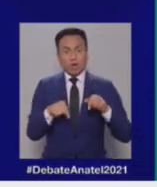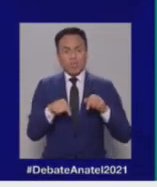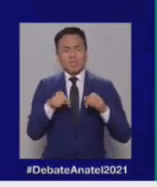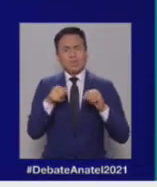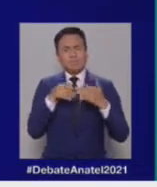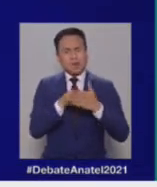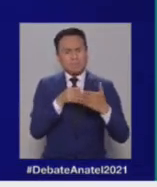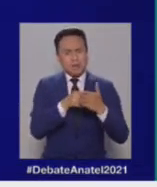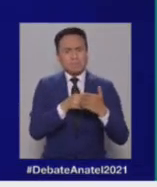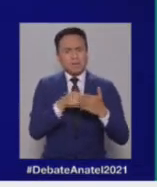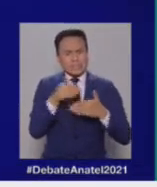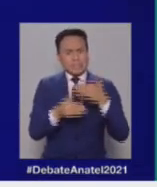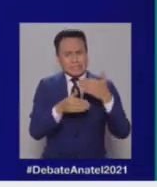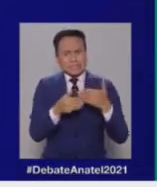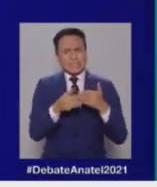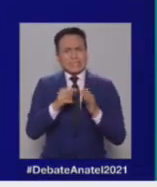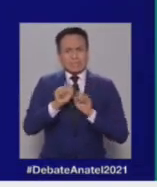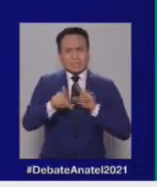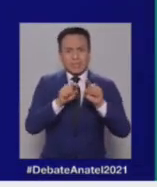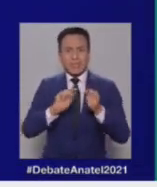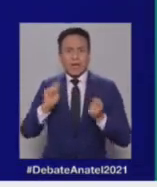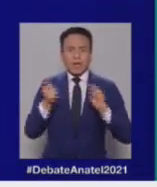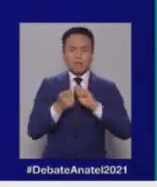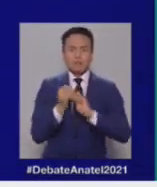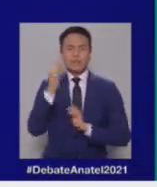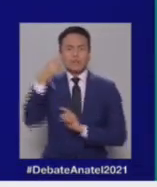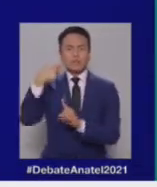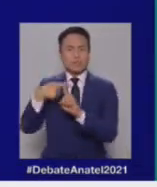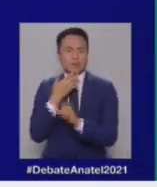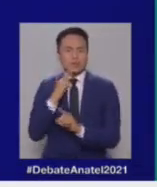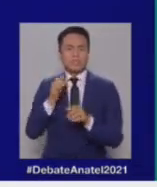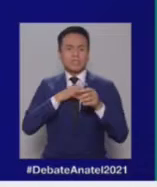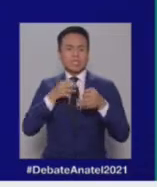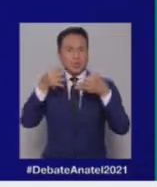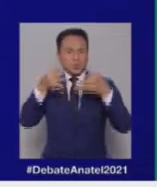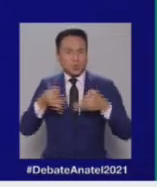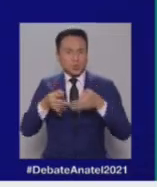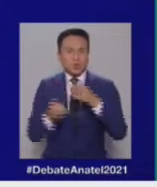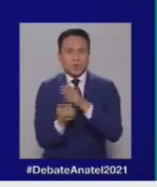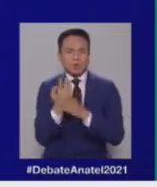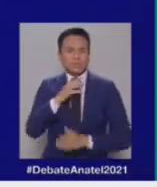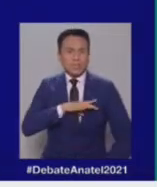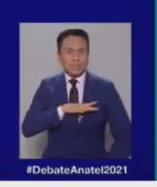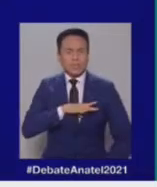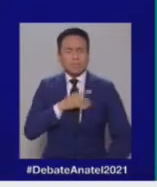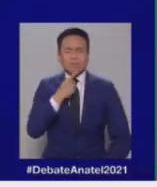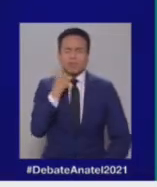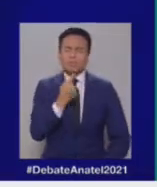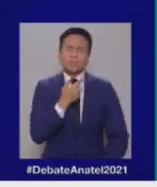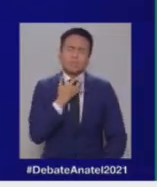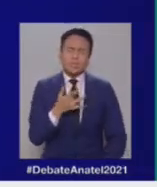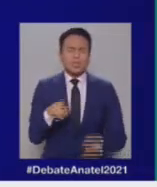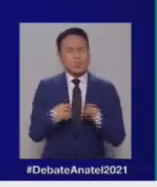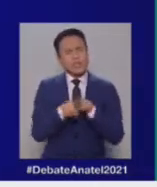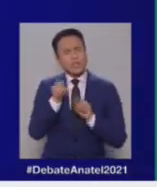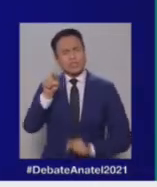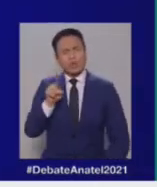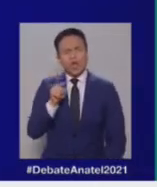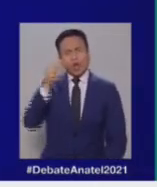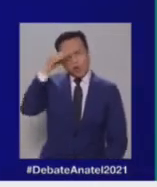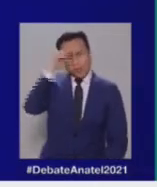arrastrando durante los últimos 30 años y que han sido reclamadas por la ciudadanía. En este sentido, aquel candidato o candidata